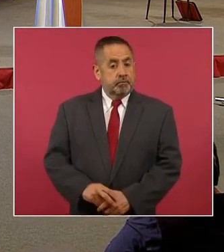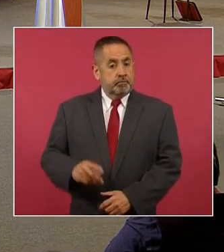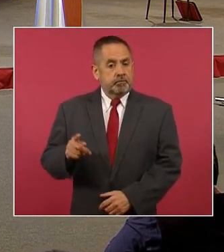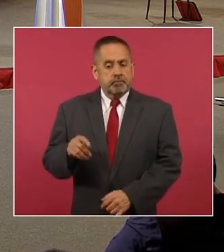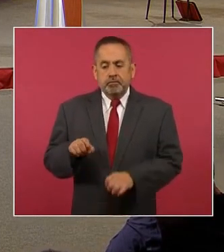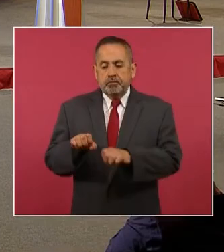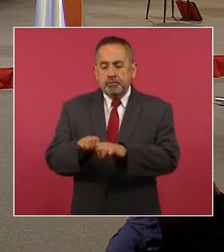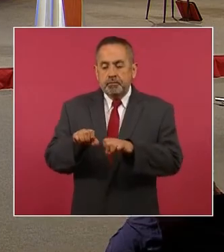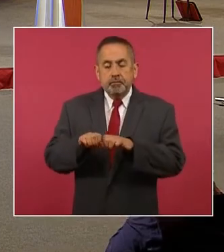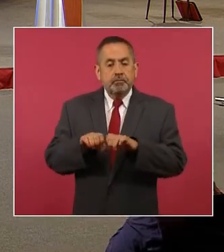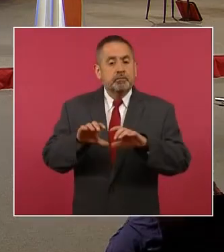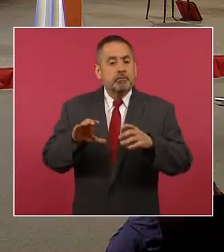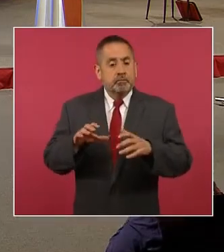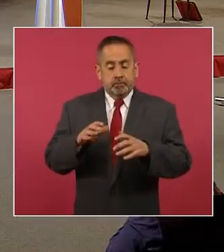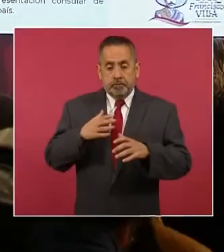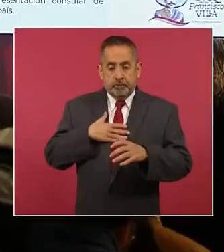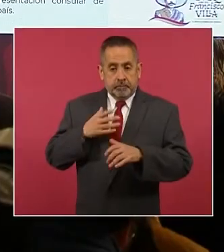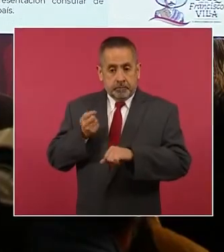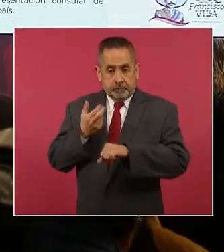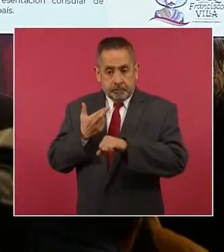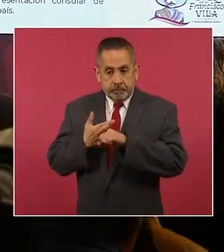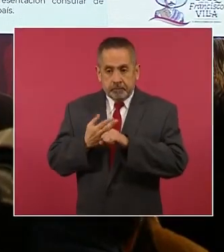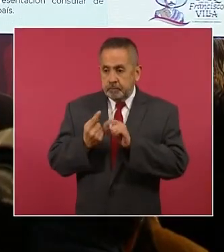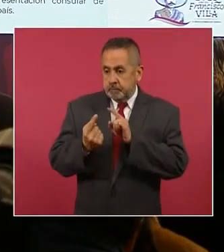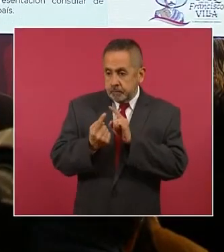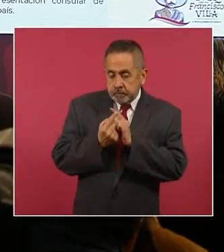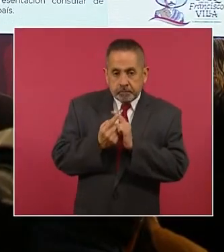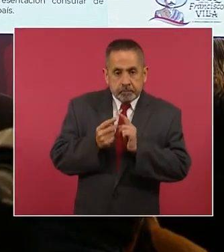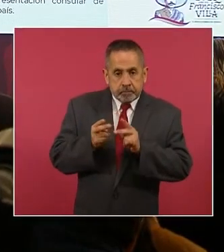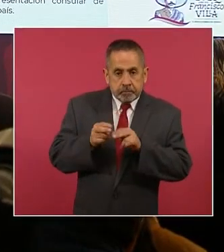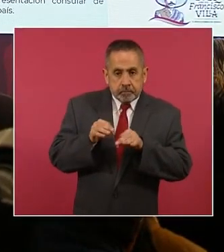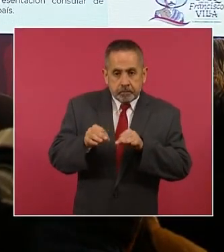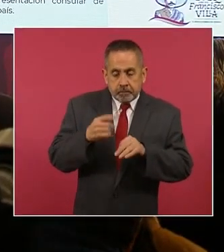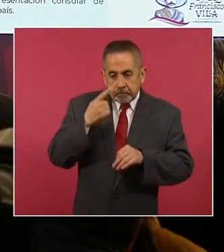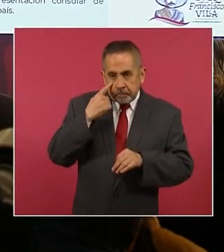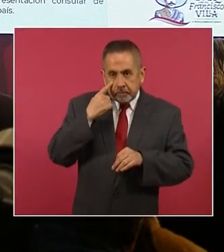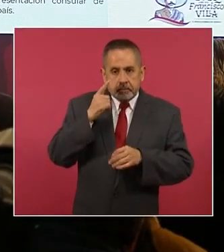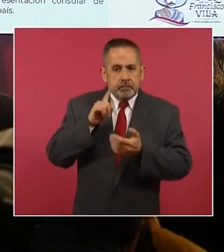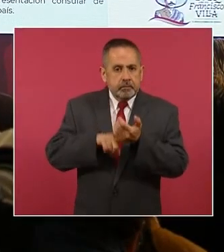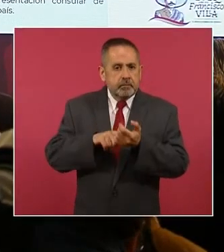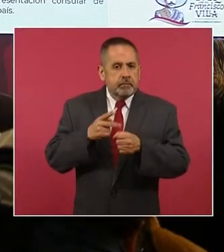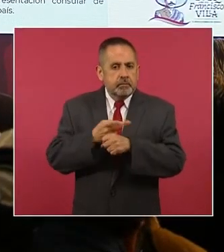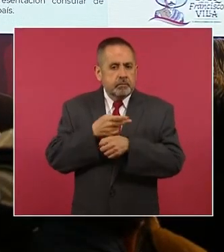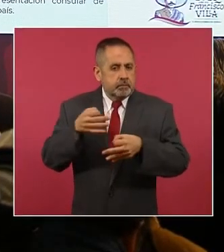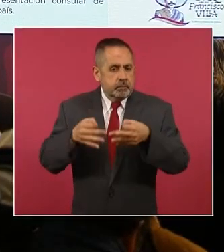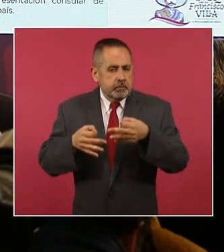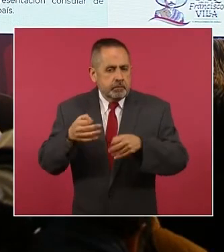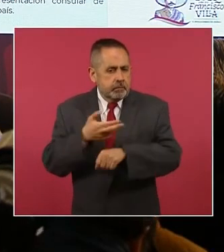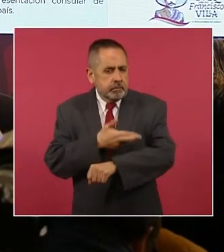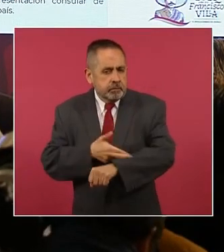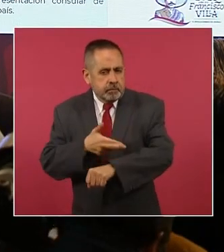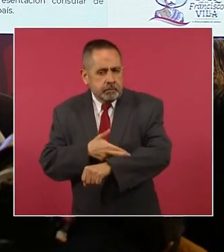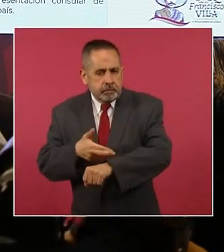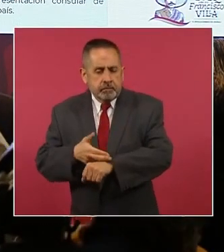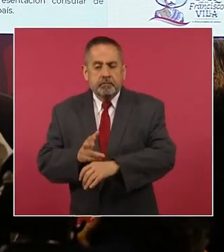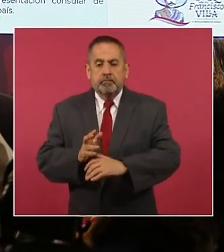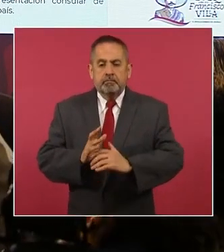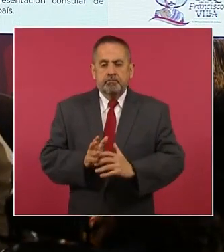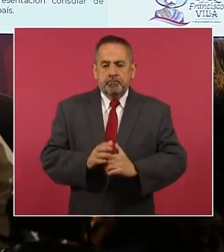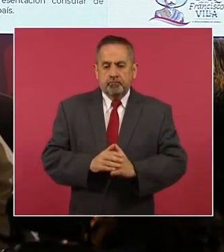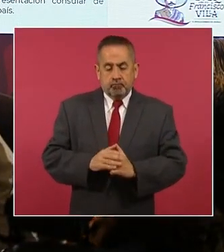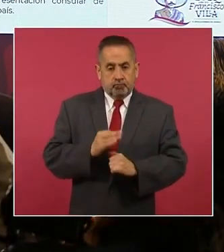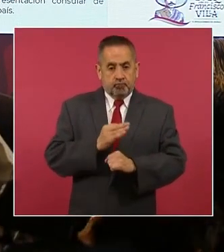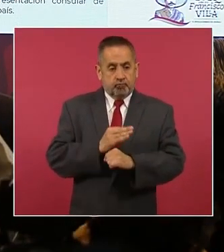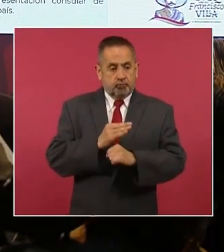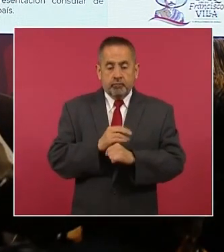la Secretaría se encuentra trabajando, decíamos, en esta ruta jurídica. Las acciones se están coordinando